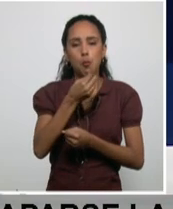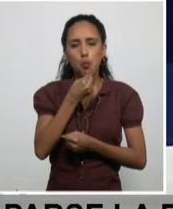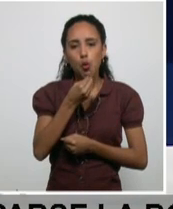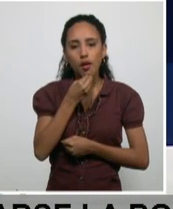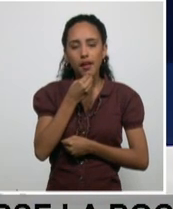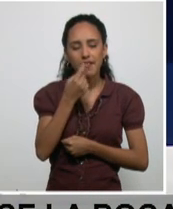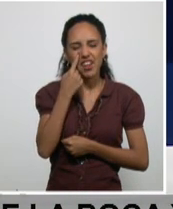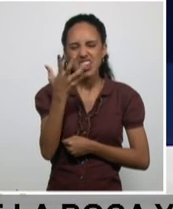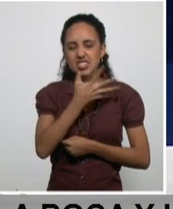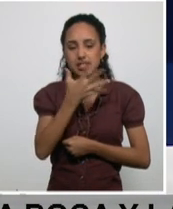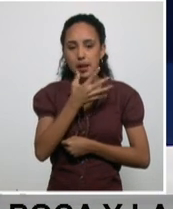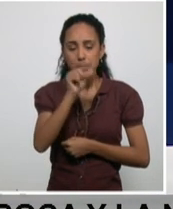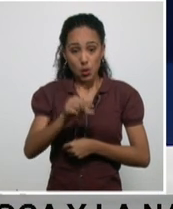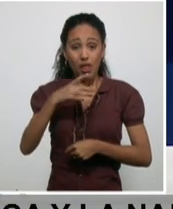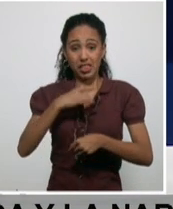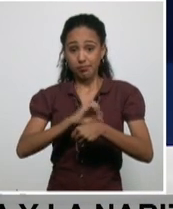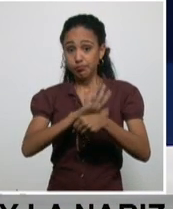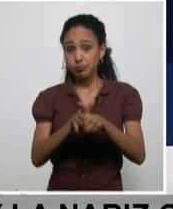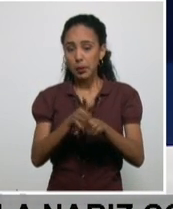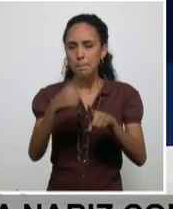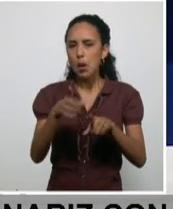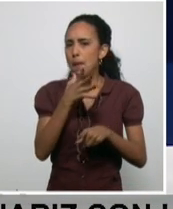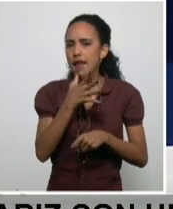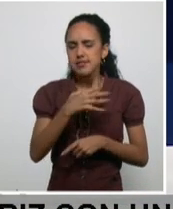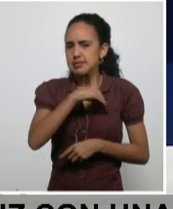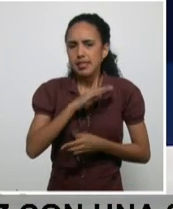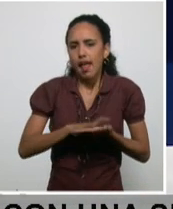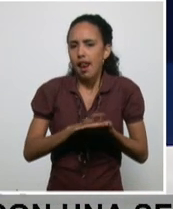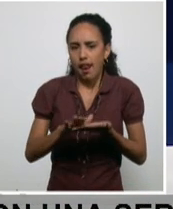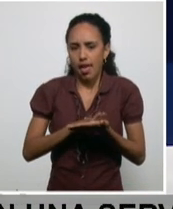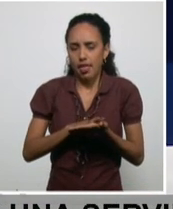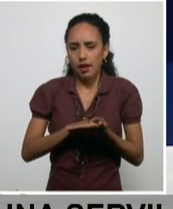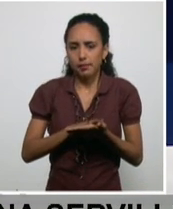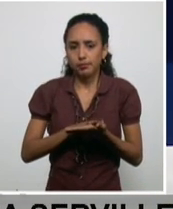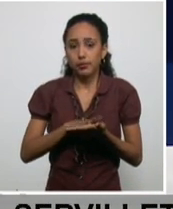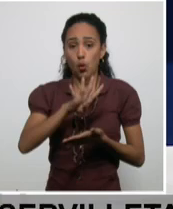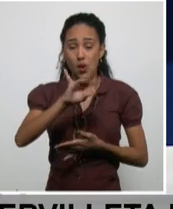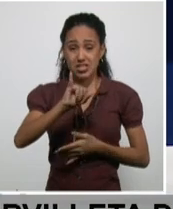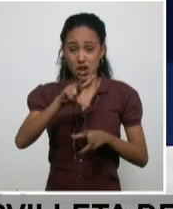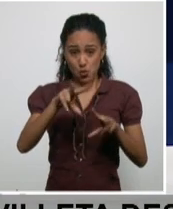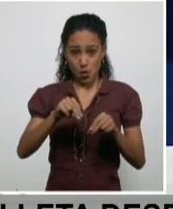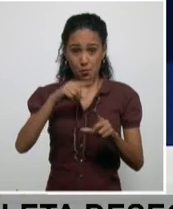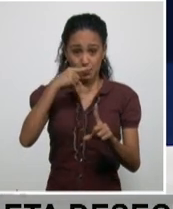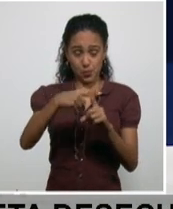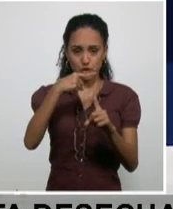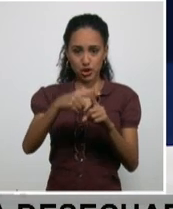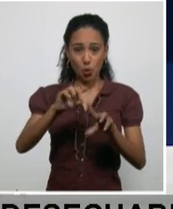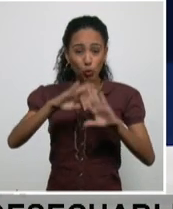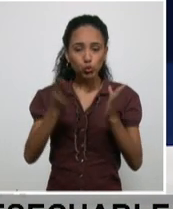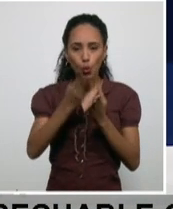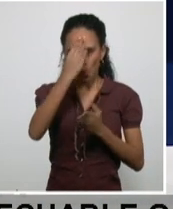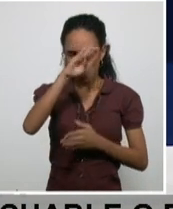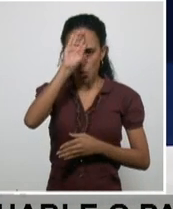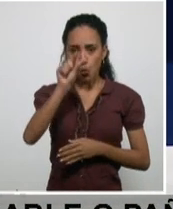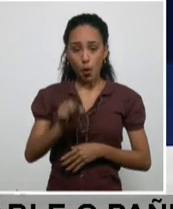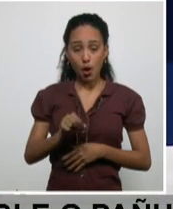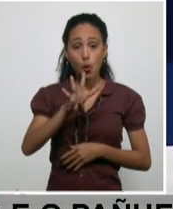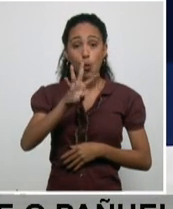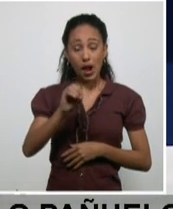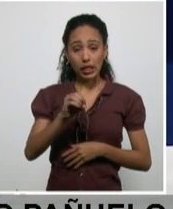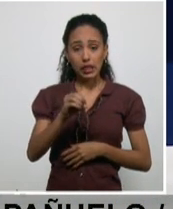asintomáticos. De los 46 nuevos casos confirmados, todos son cubanos. 40 fueron contactos de